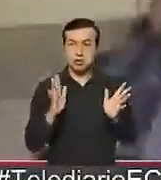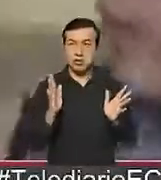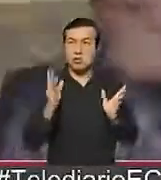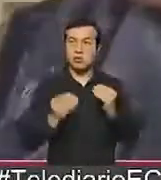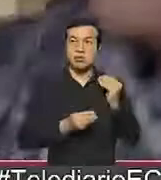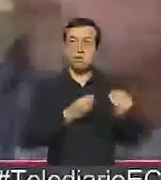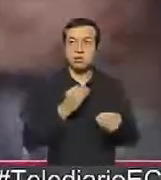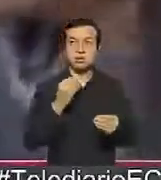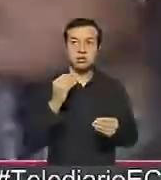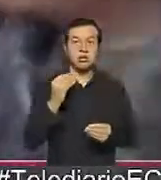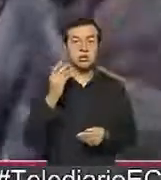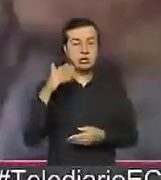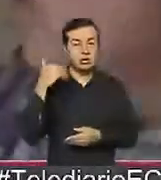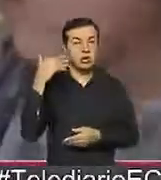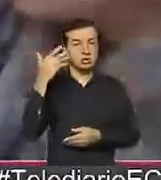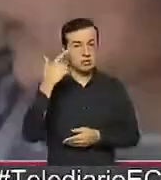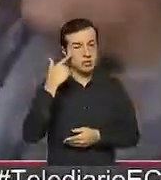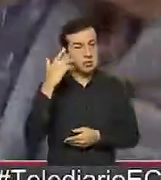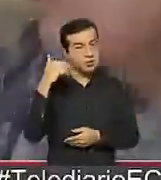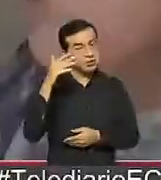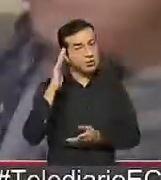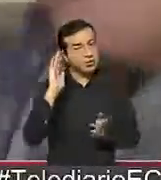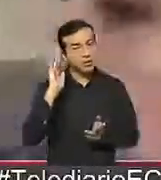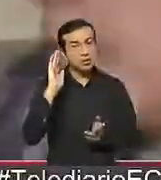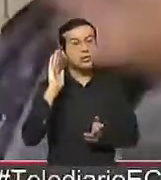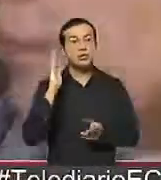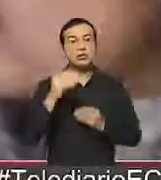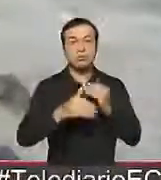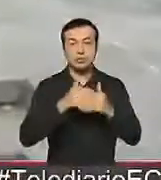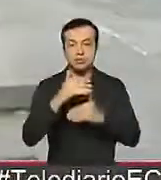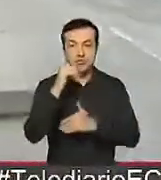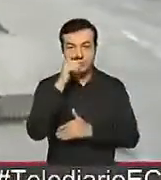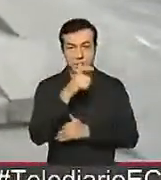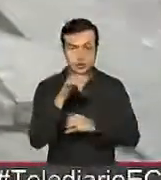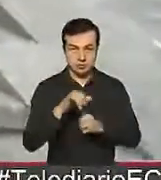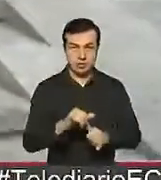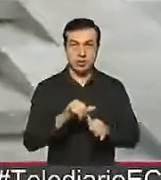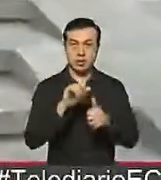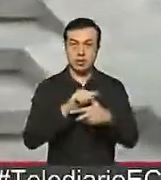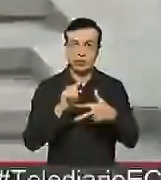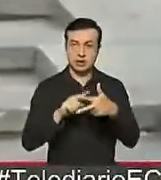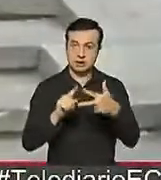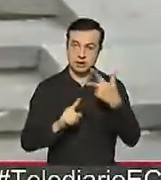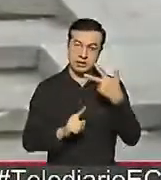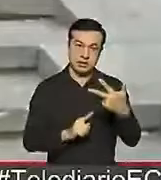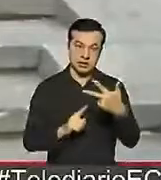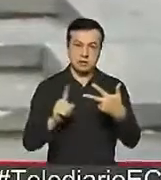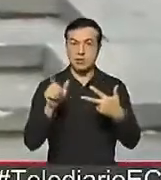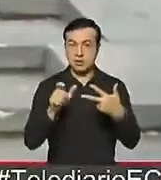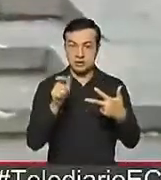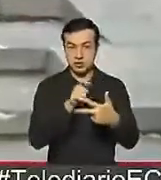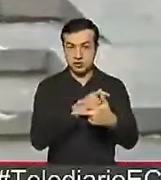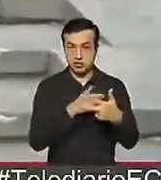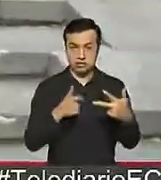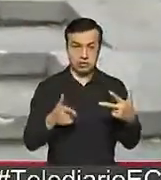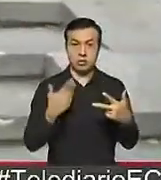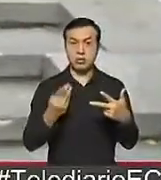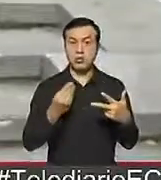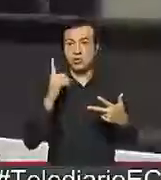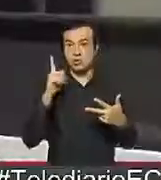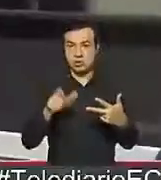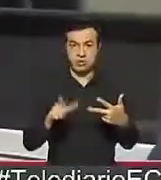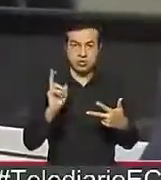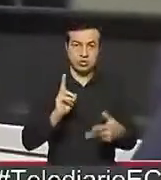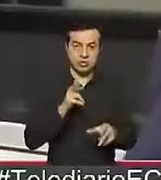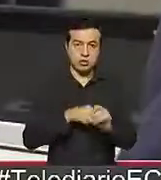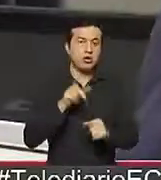una razón y de ahí no sé cómo prosiga la fiscalía. De las otras 3 personas convocadas para esta jornada asistió una.